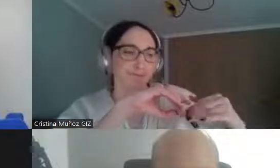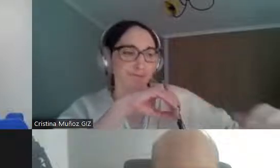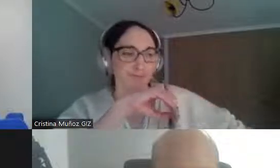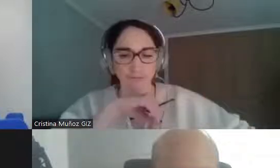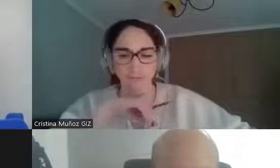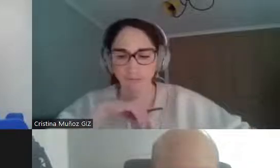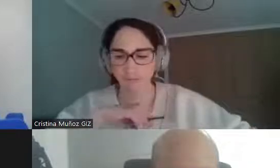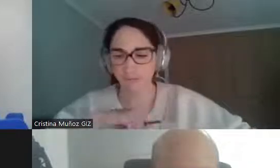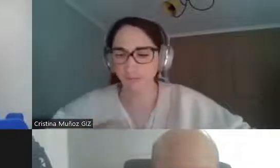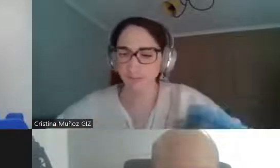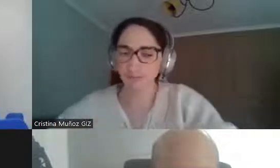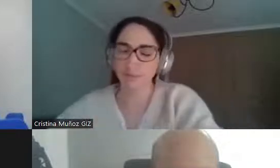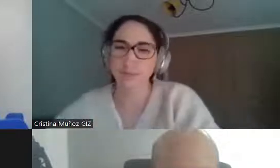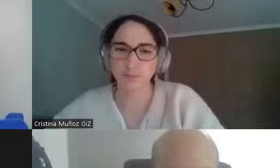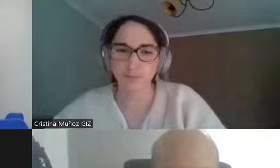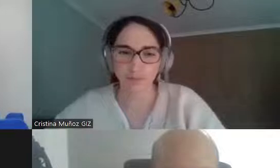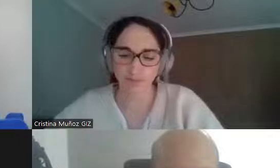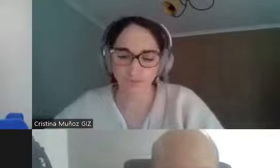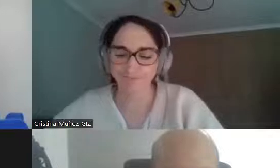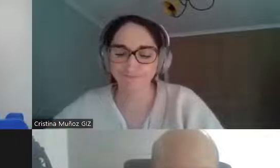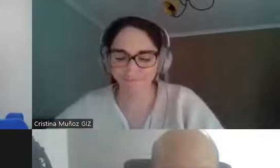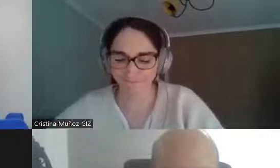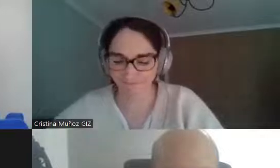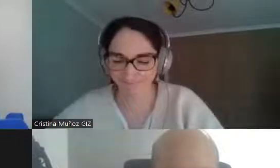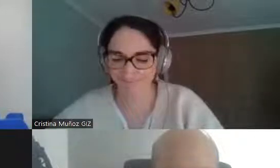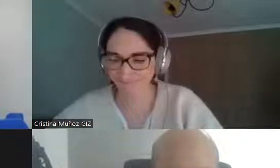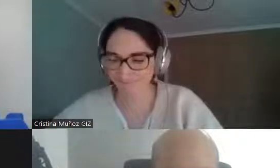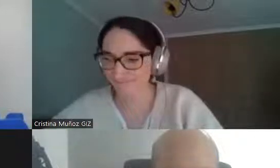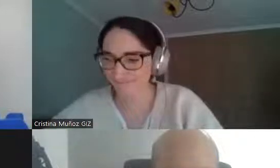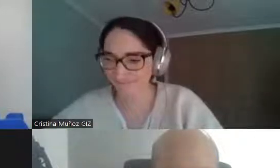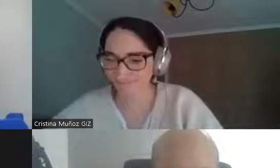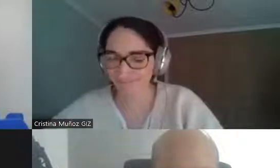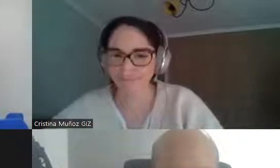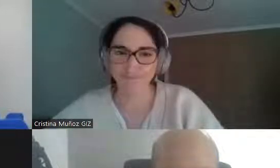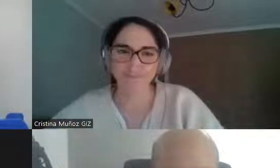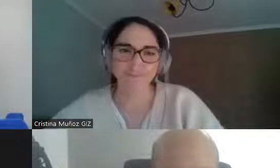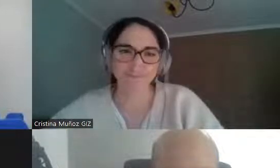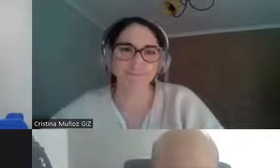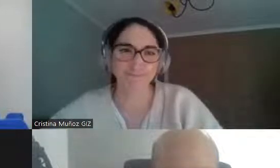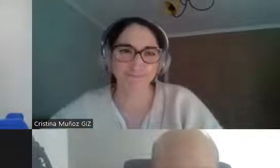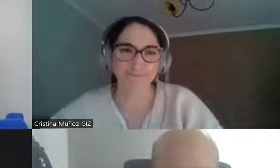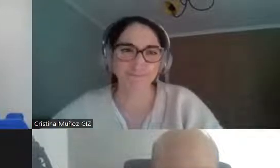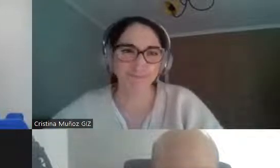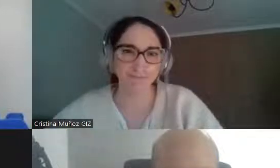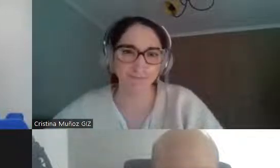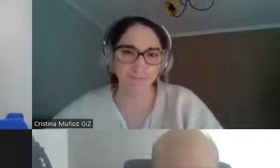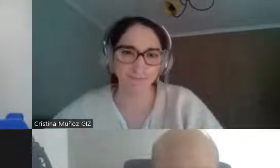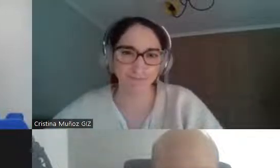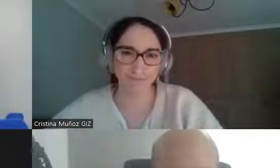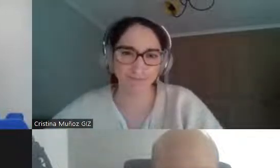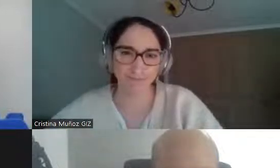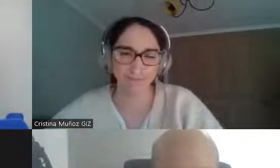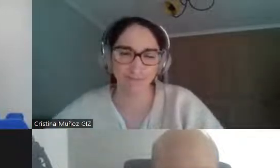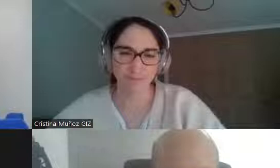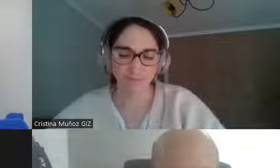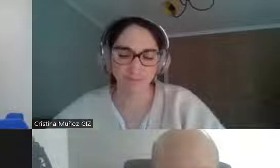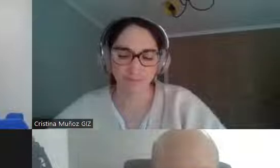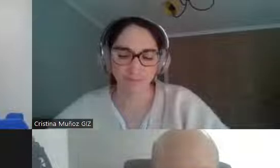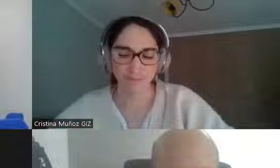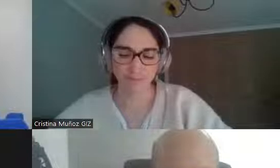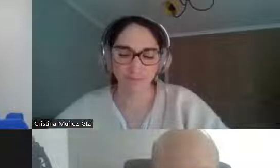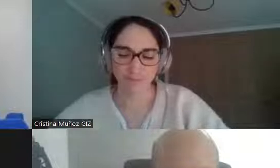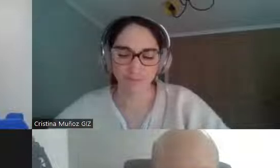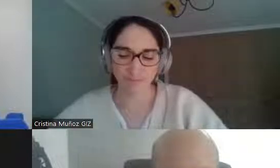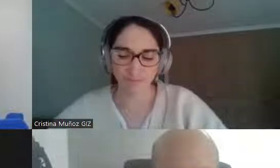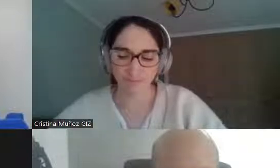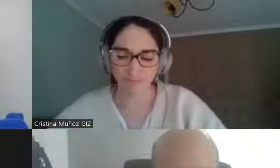Después hicieron un mineraloducto y se lo llevan a otra provincia con propulsión, lógicamente, pero esa propulsión también le saca agua